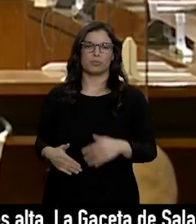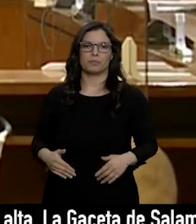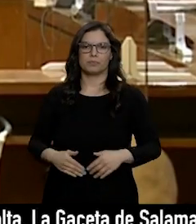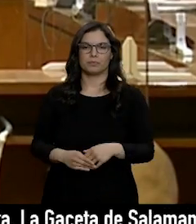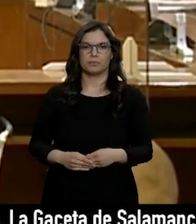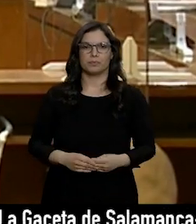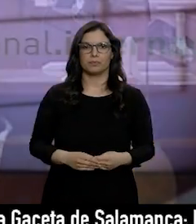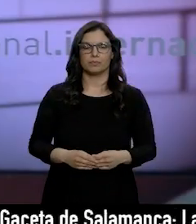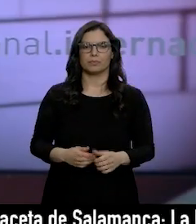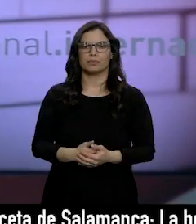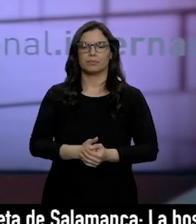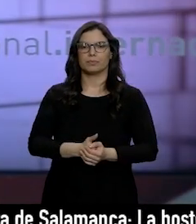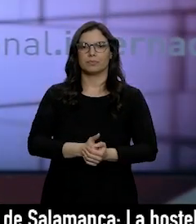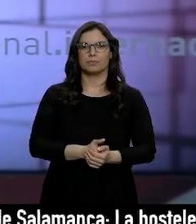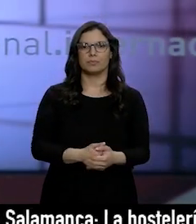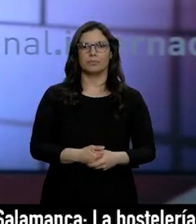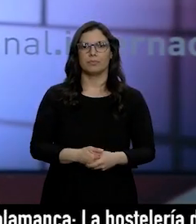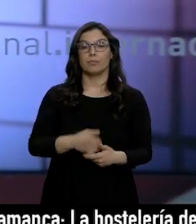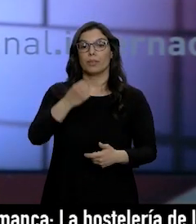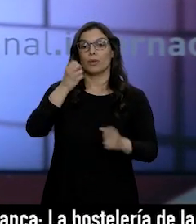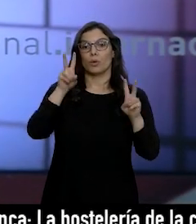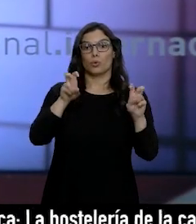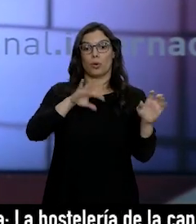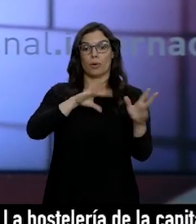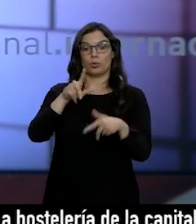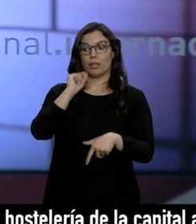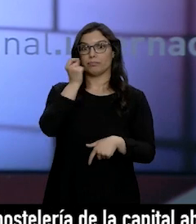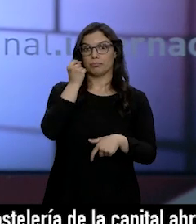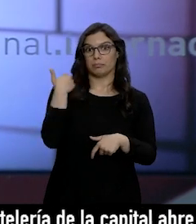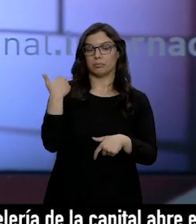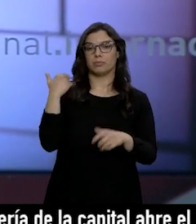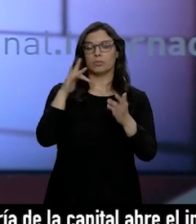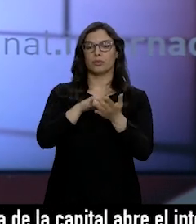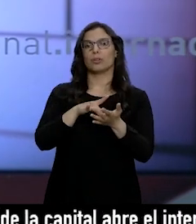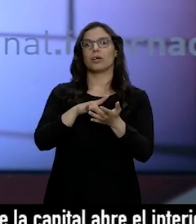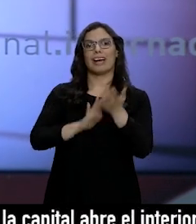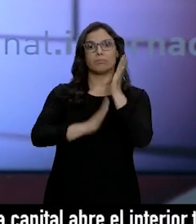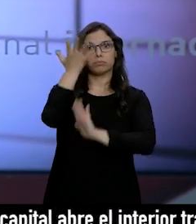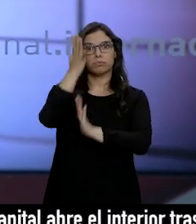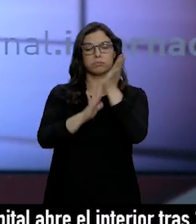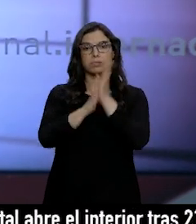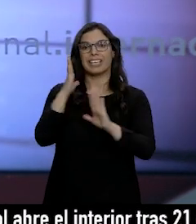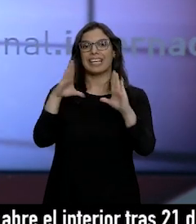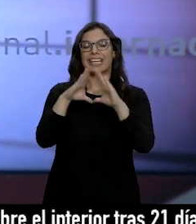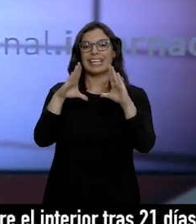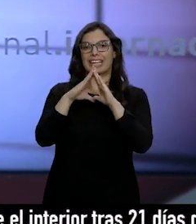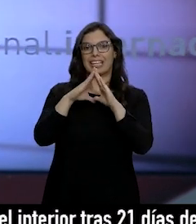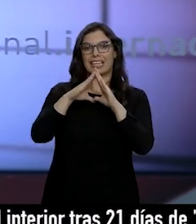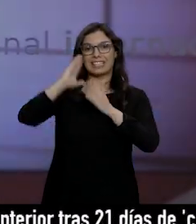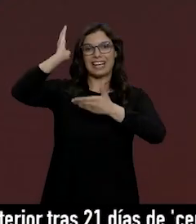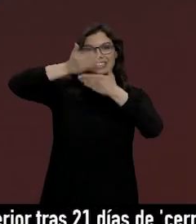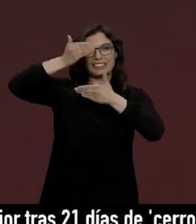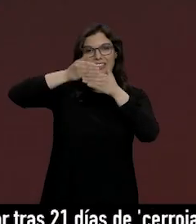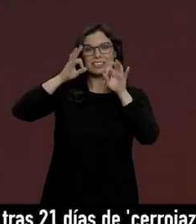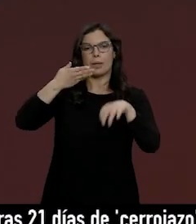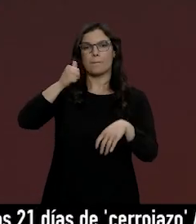Las preguntas que le formula el Ministerio. Y tenemos una nueva noticia de última hora. Se ha producido un incendio en la iglesia románica de Balboa,